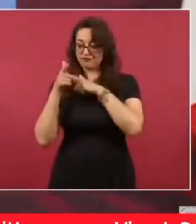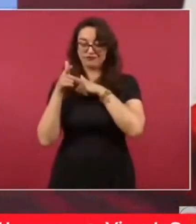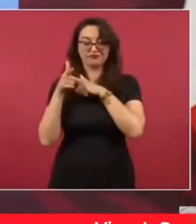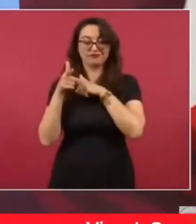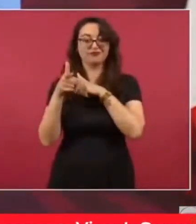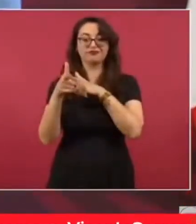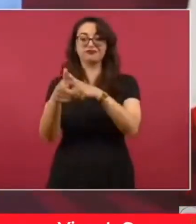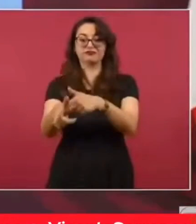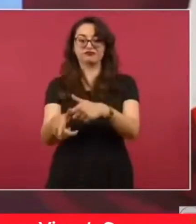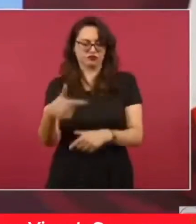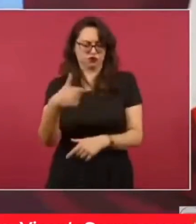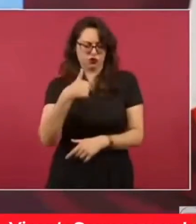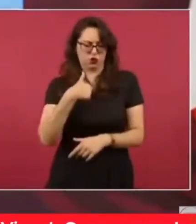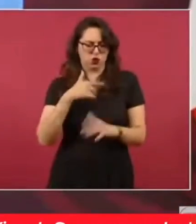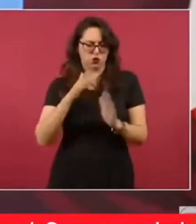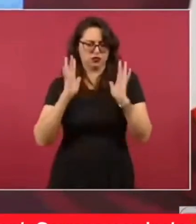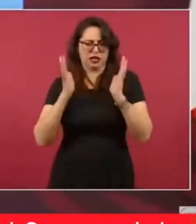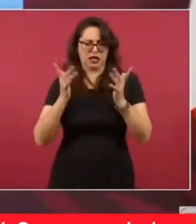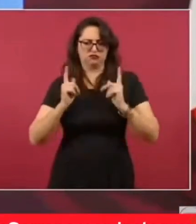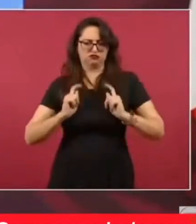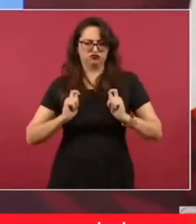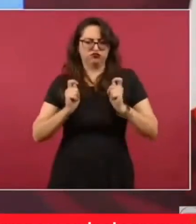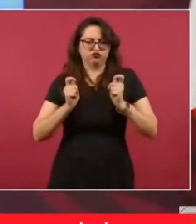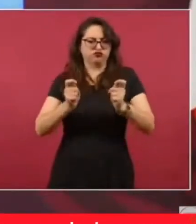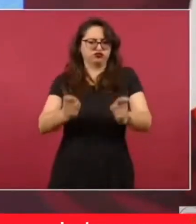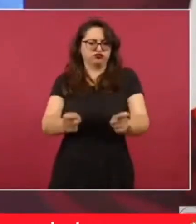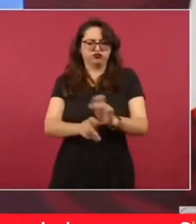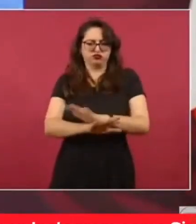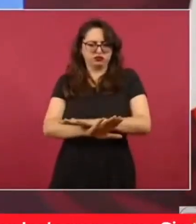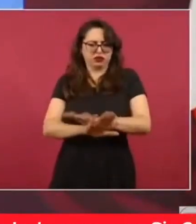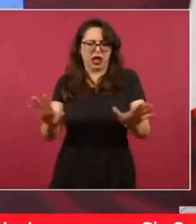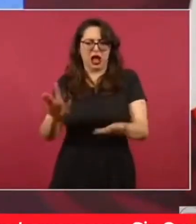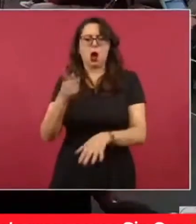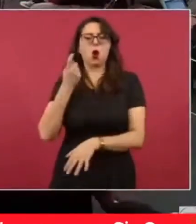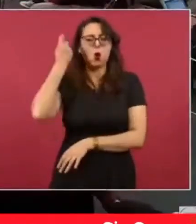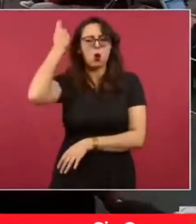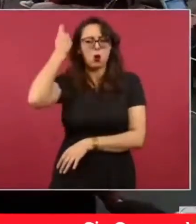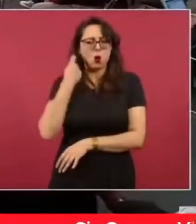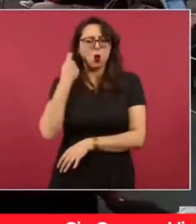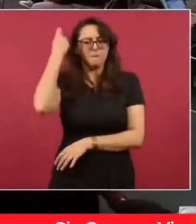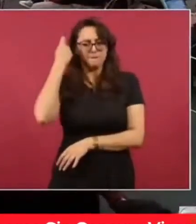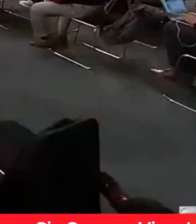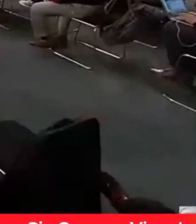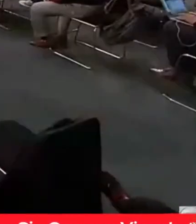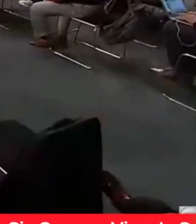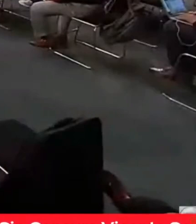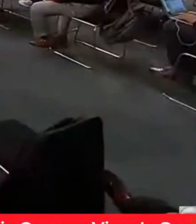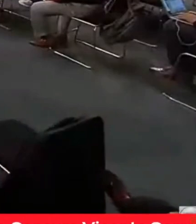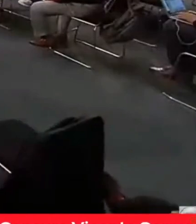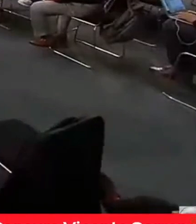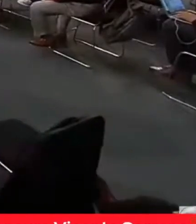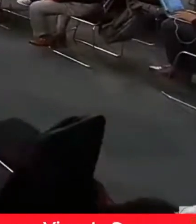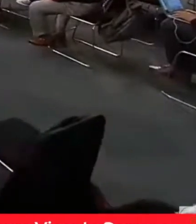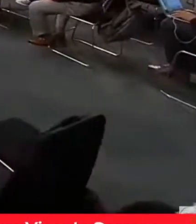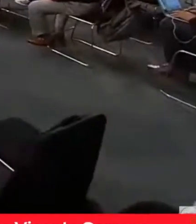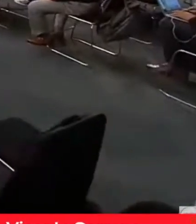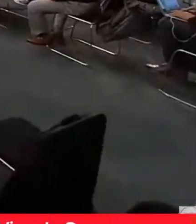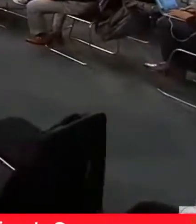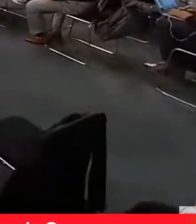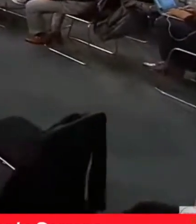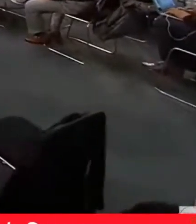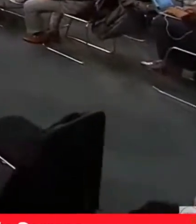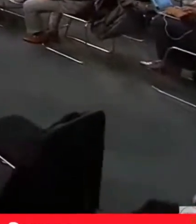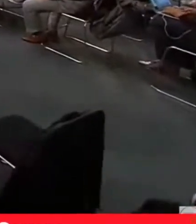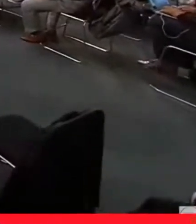yo ya no voy a estar yo me voy a jubilar me retiro Pero esto es un